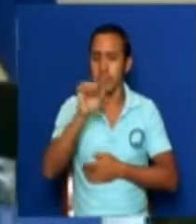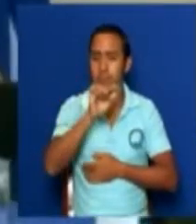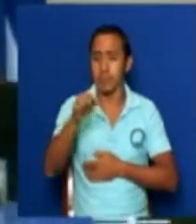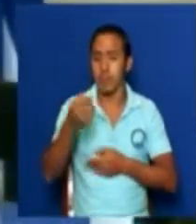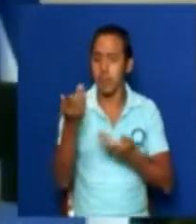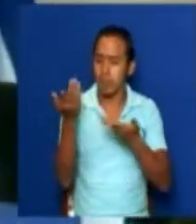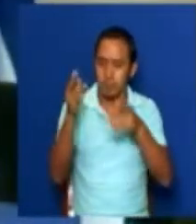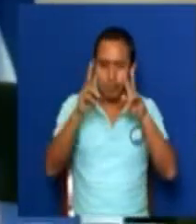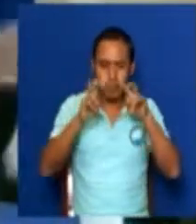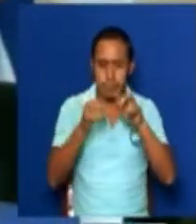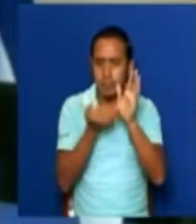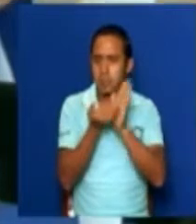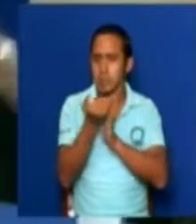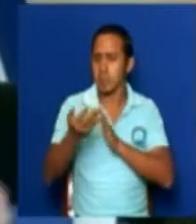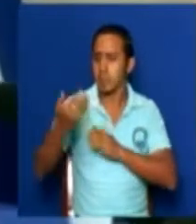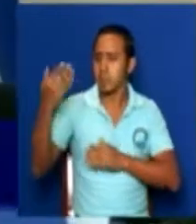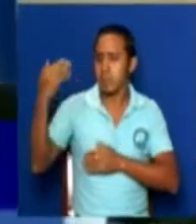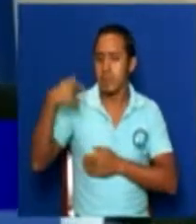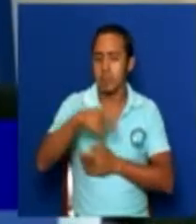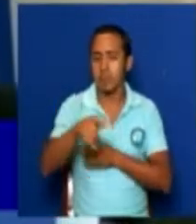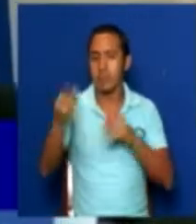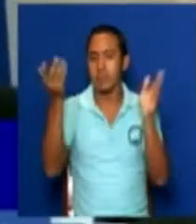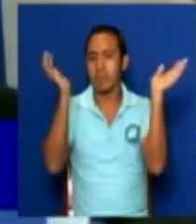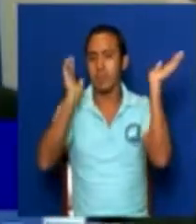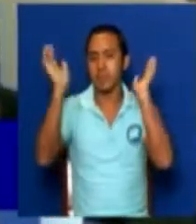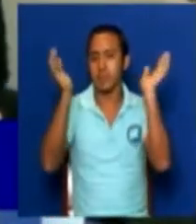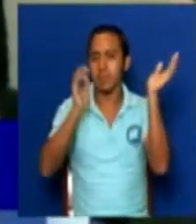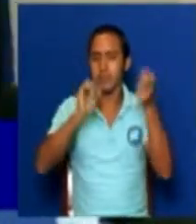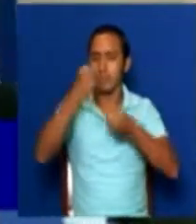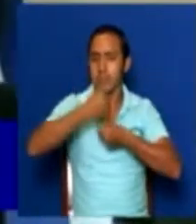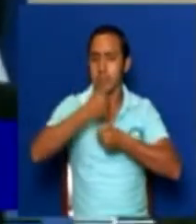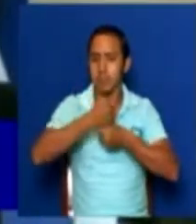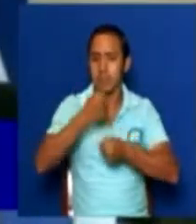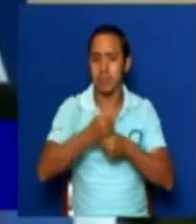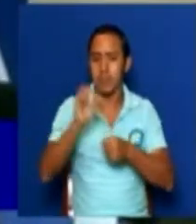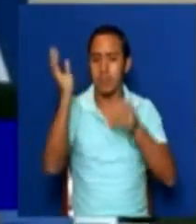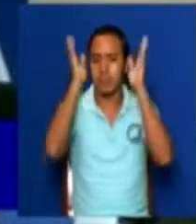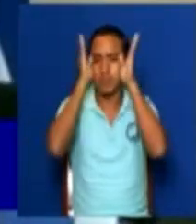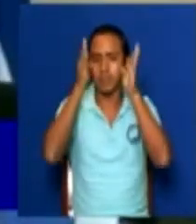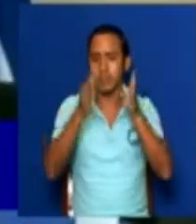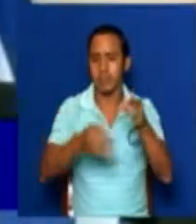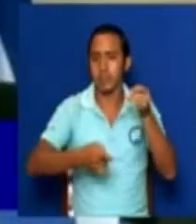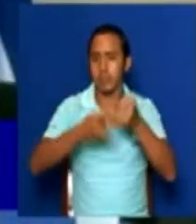recientemente alrededor de el mercado laboral de Nicaragua desde un enfoque de género.